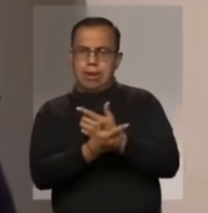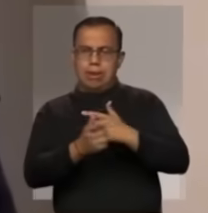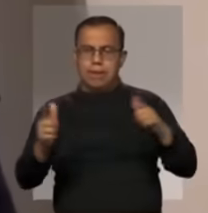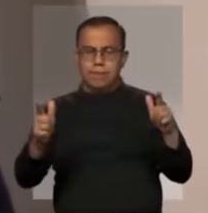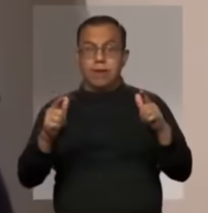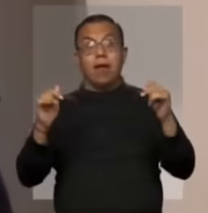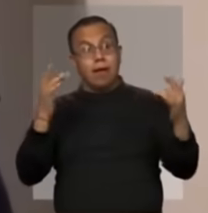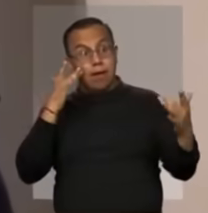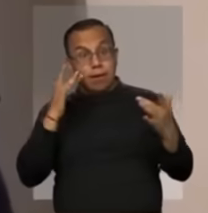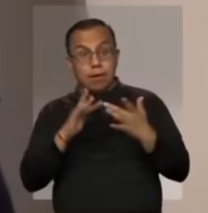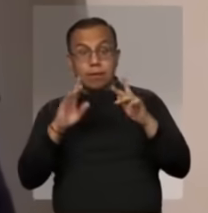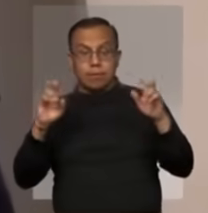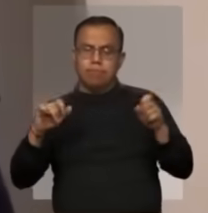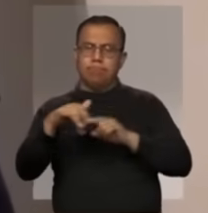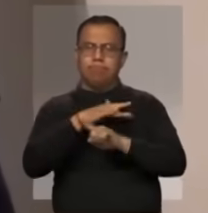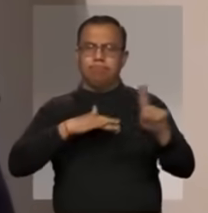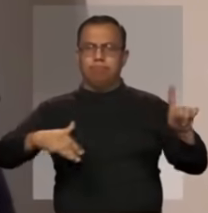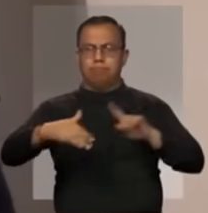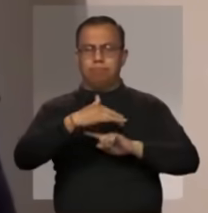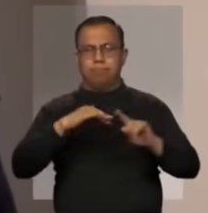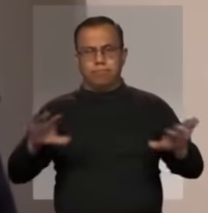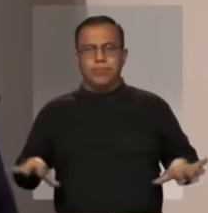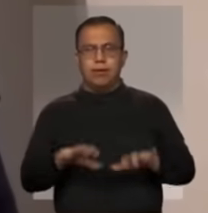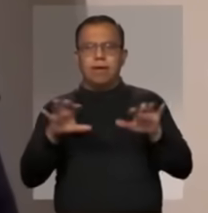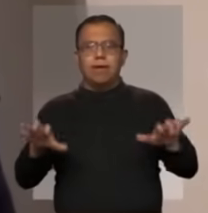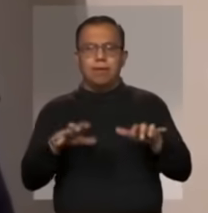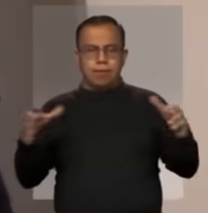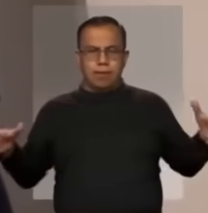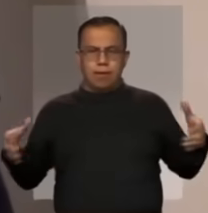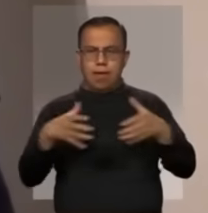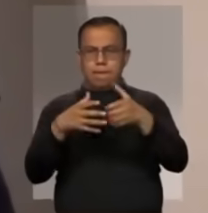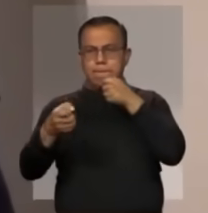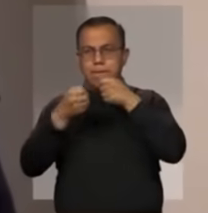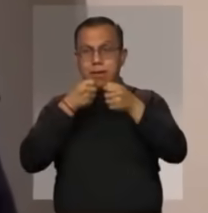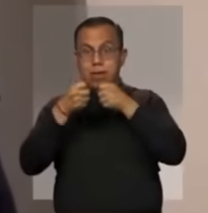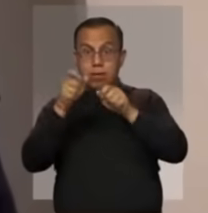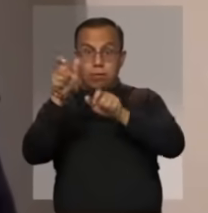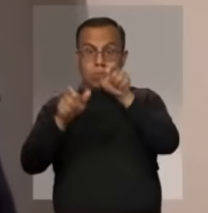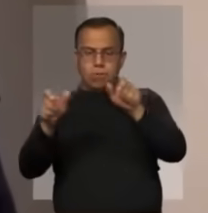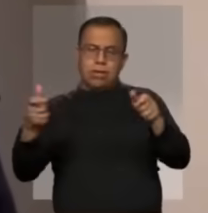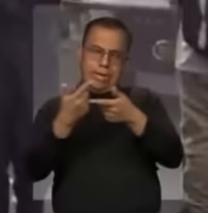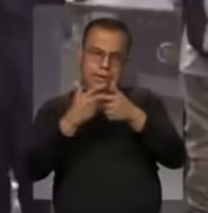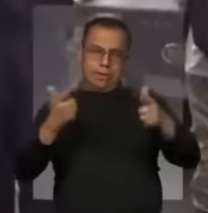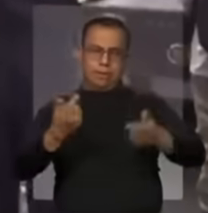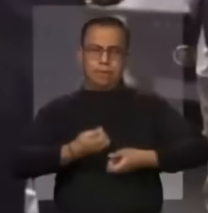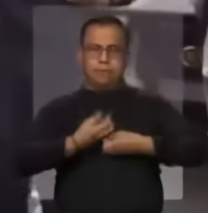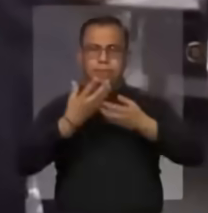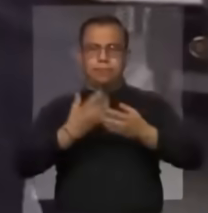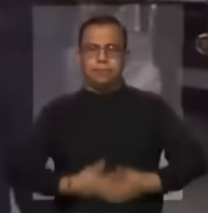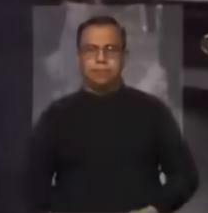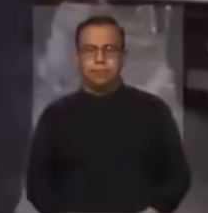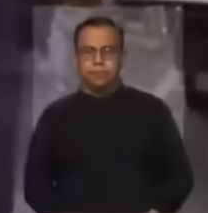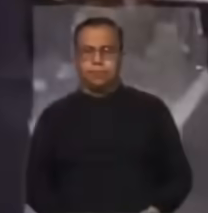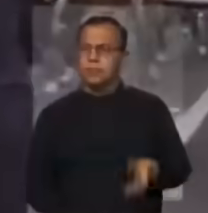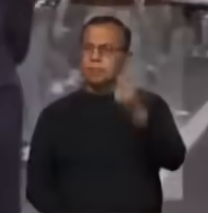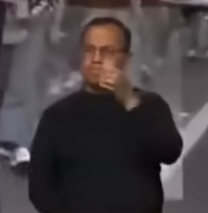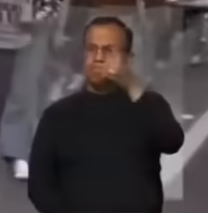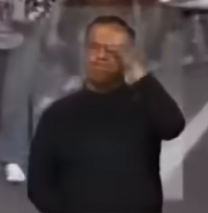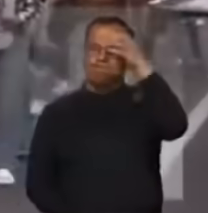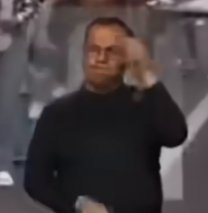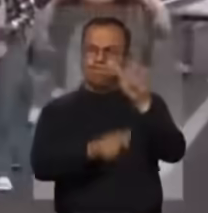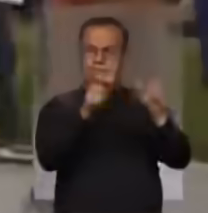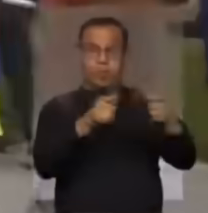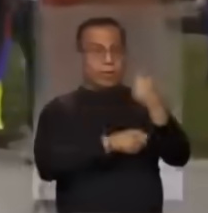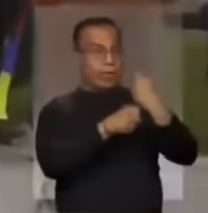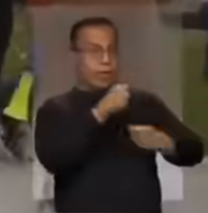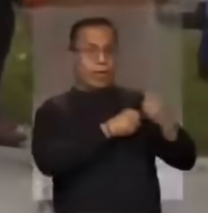libremente ese escenario y esa actividad tan importante como el periodismo y que haya libertad de expresión. Dicen los expertos que hace